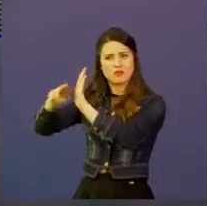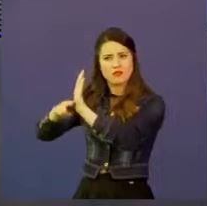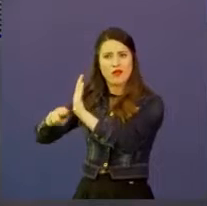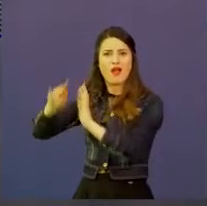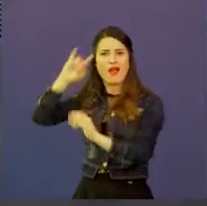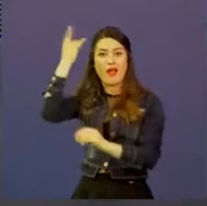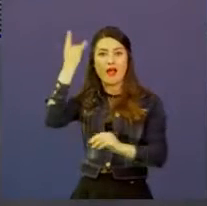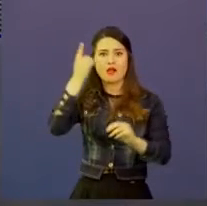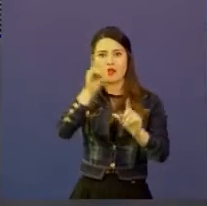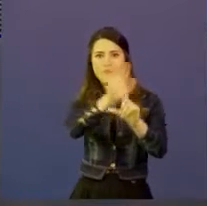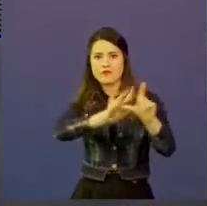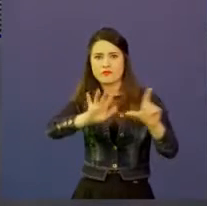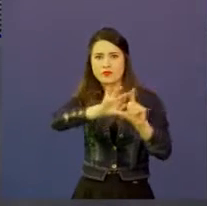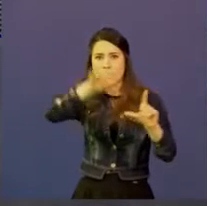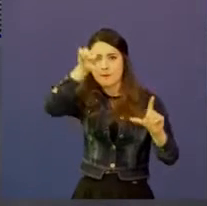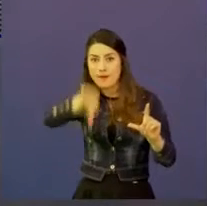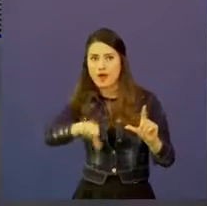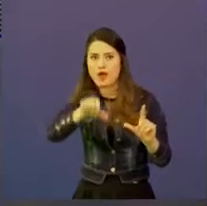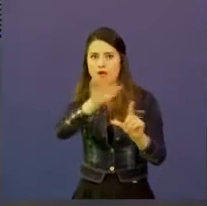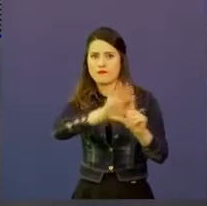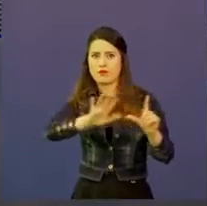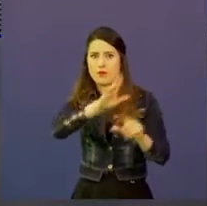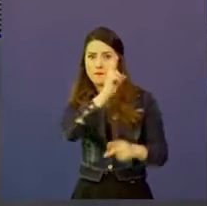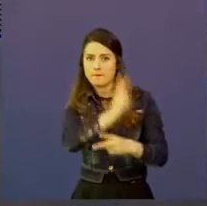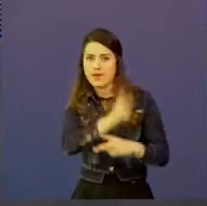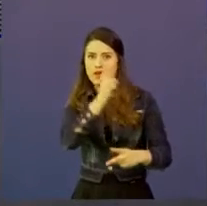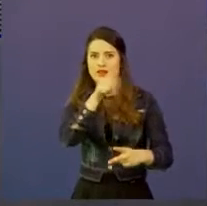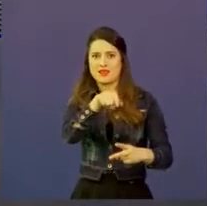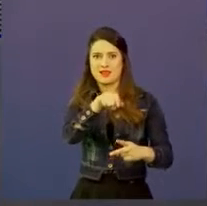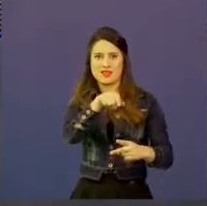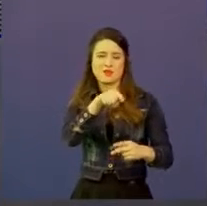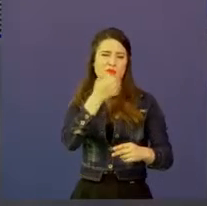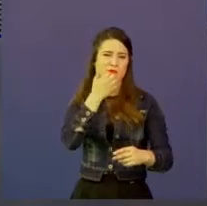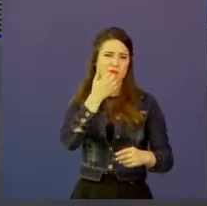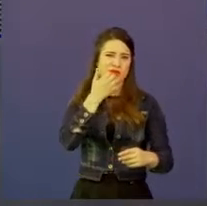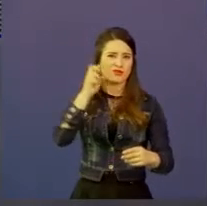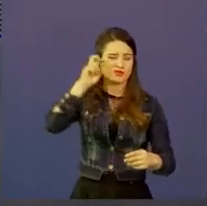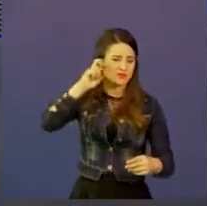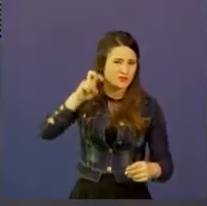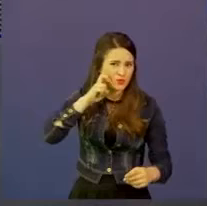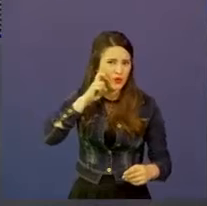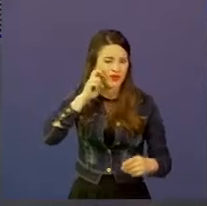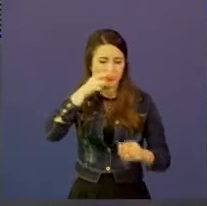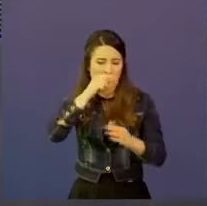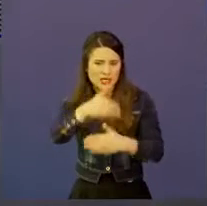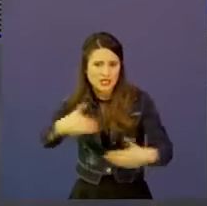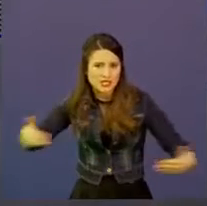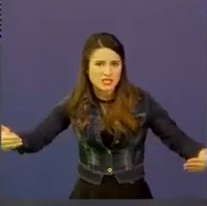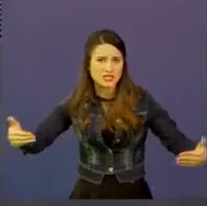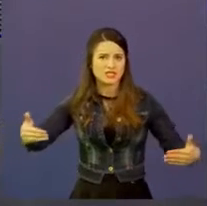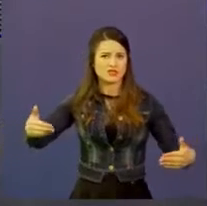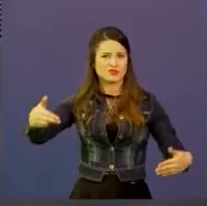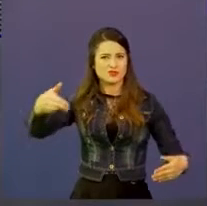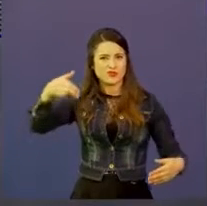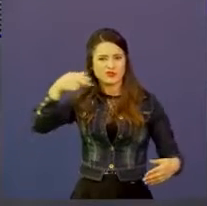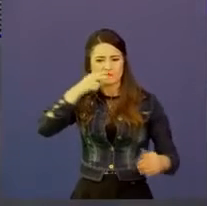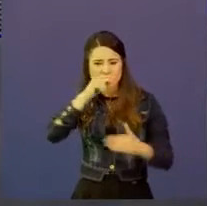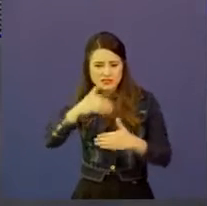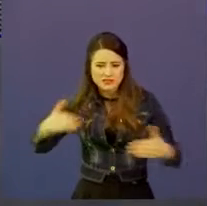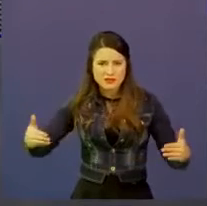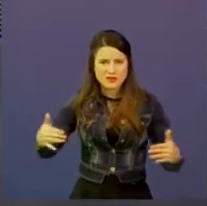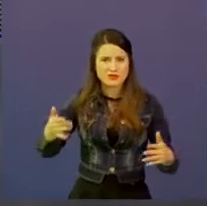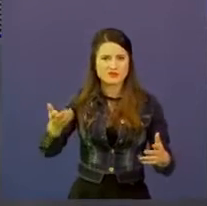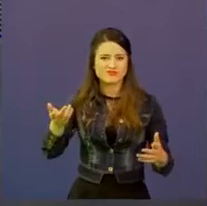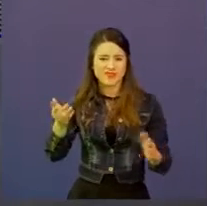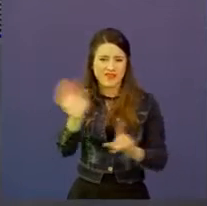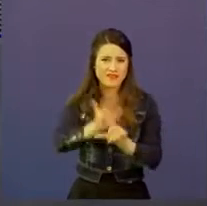puede vulnerar la seguridad de los menores de edad, como es el material de abuso sexual infantil o lo que conocemos como pornografía infantil, el